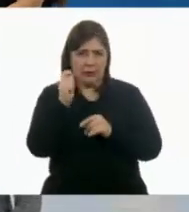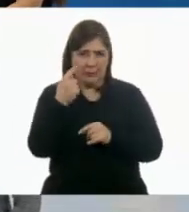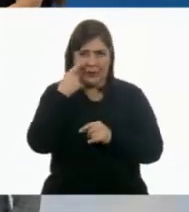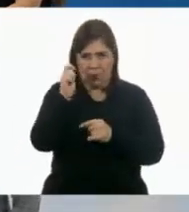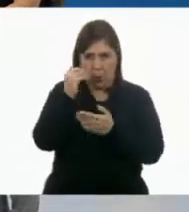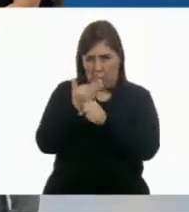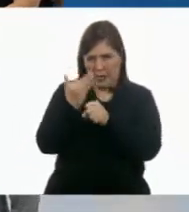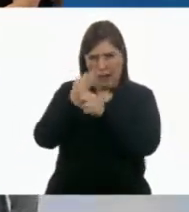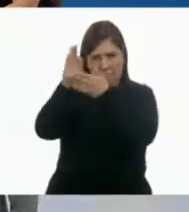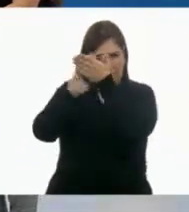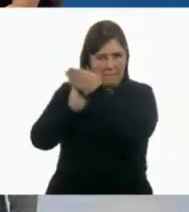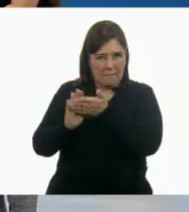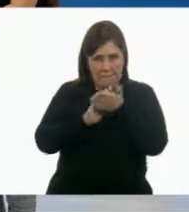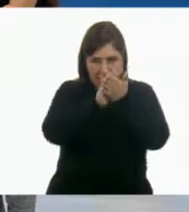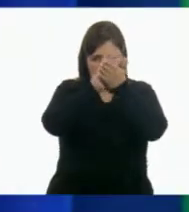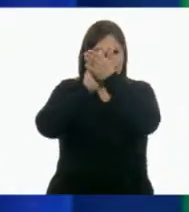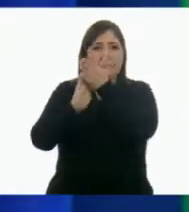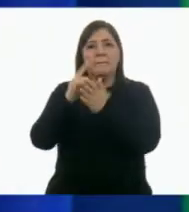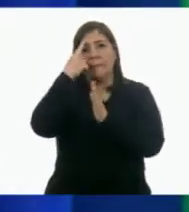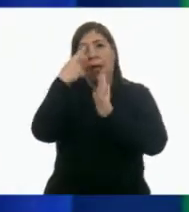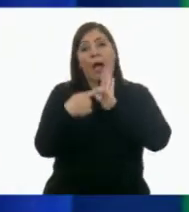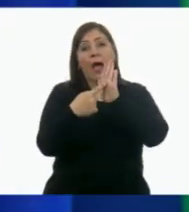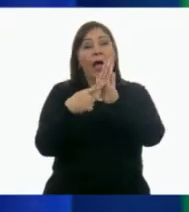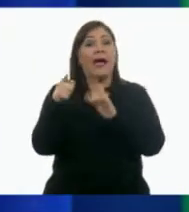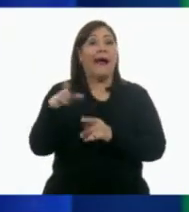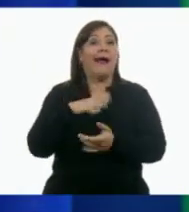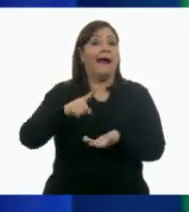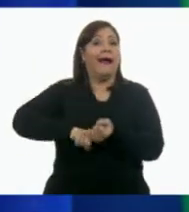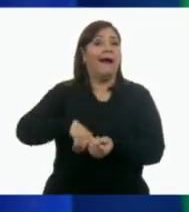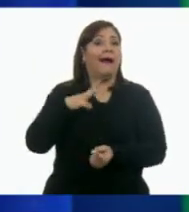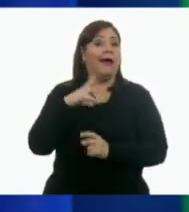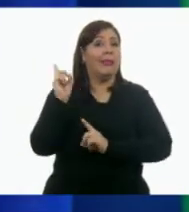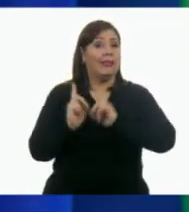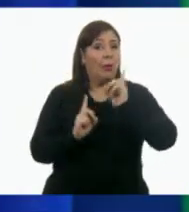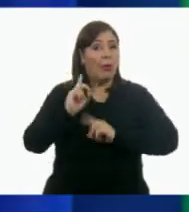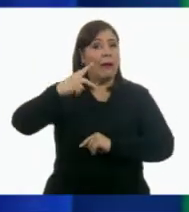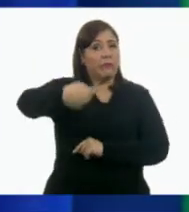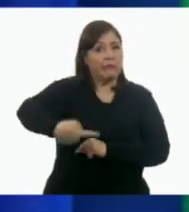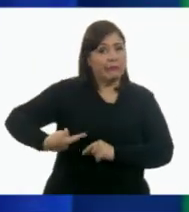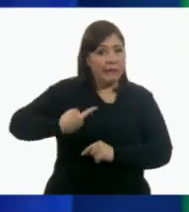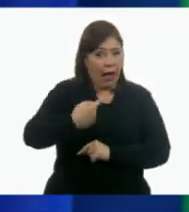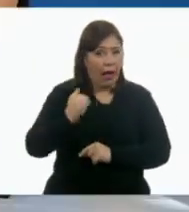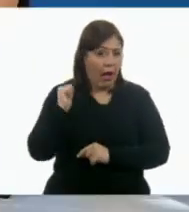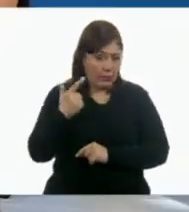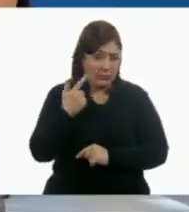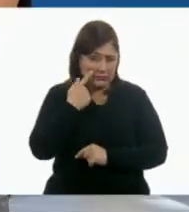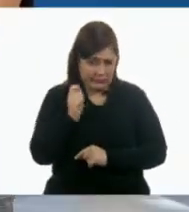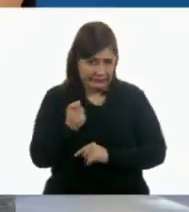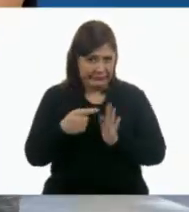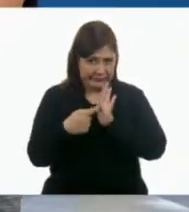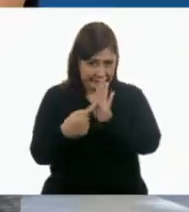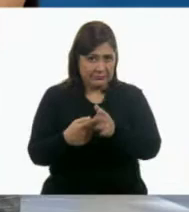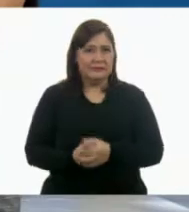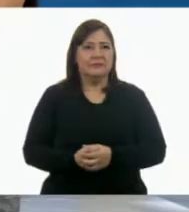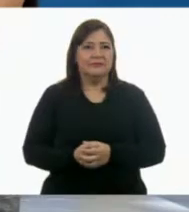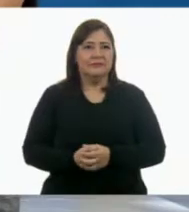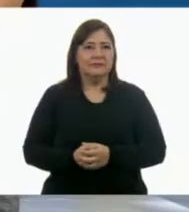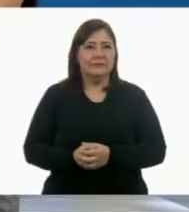para mostrarles la gran duda que tiene. ¿Listos todos, eh? Sí.